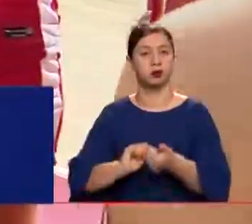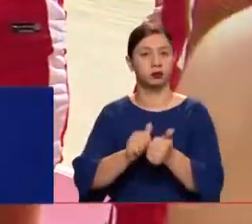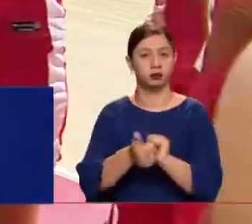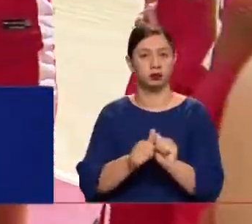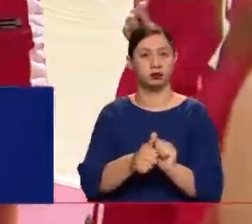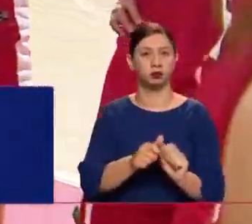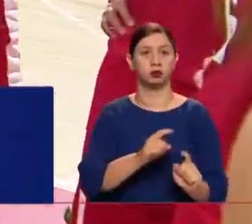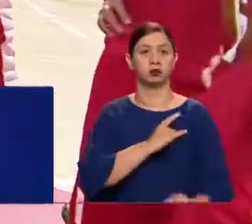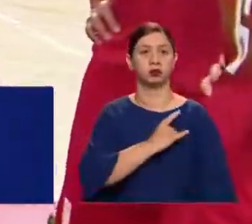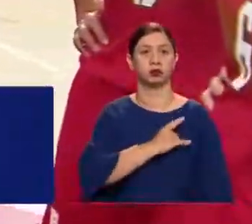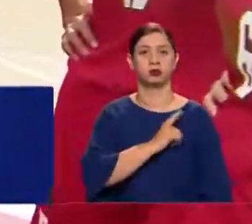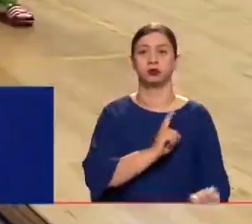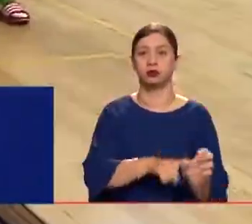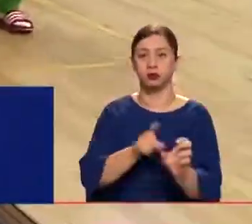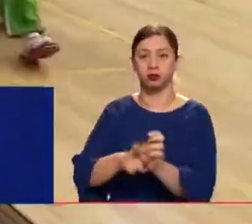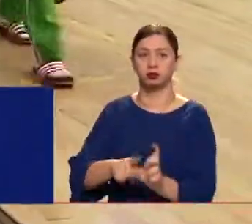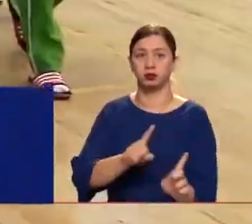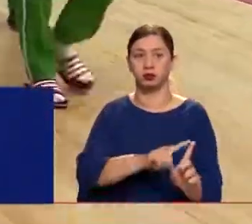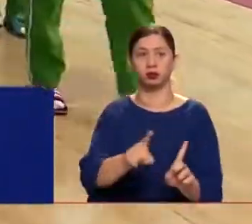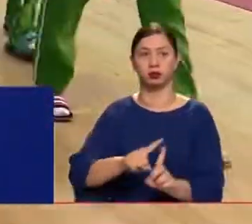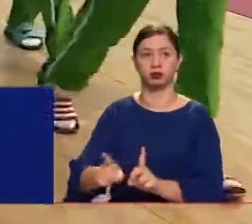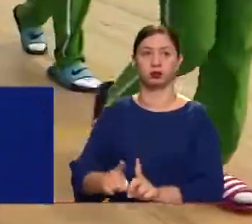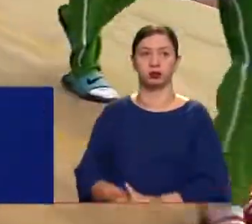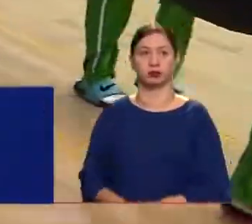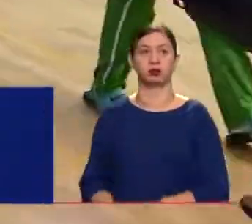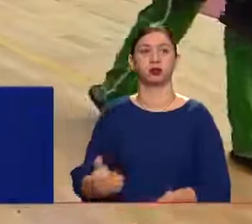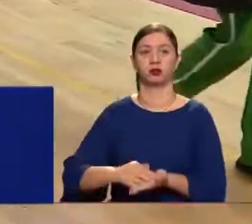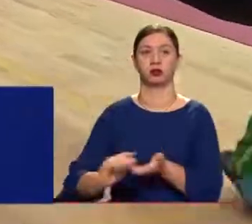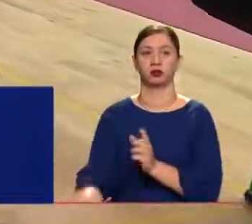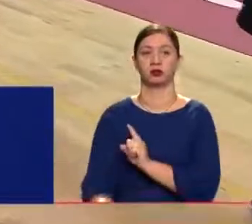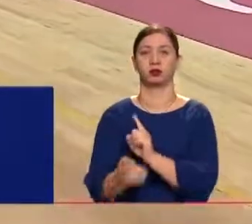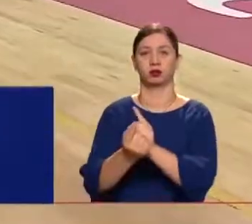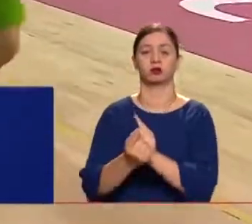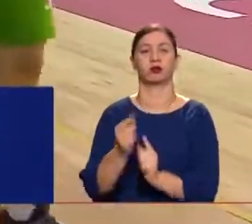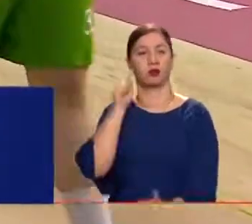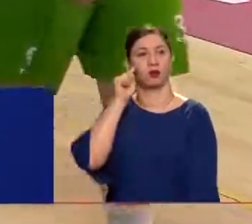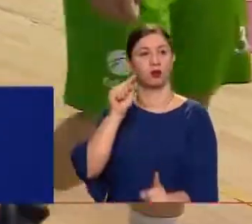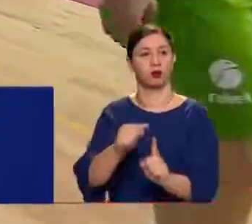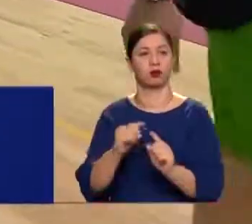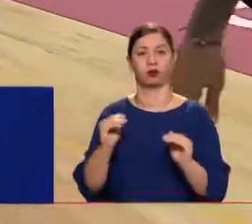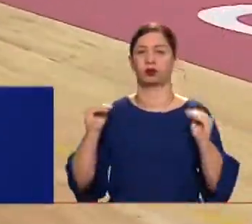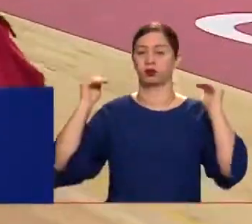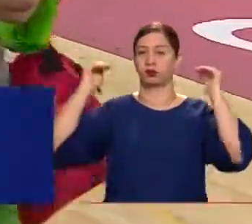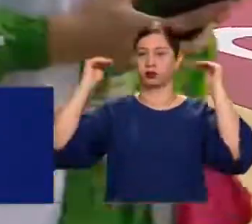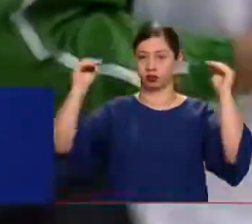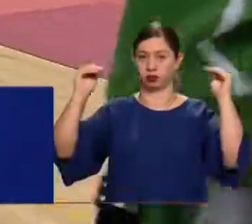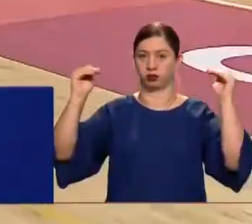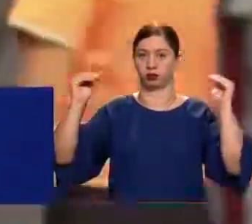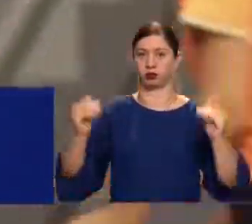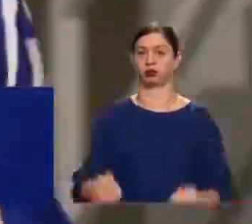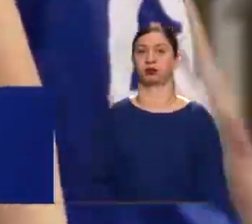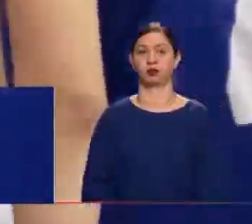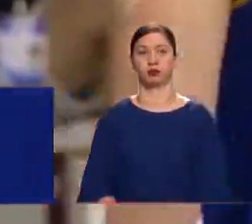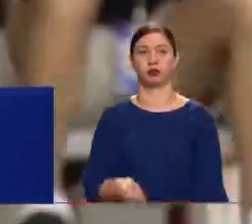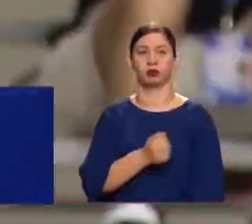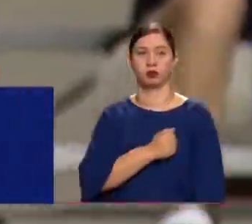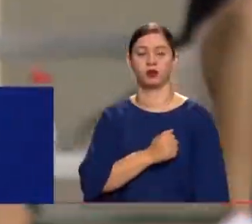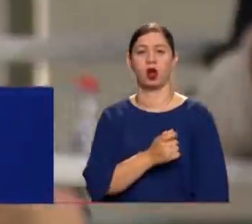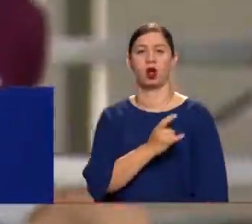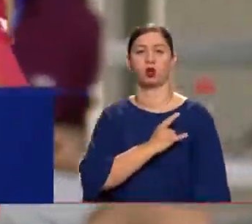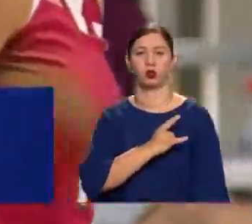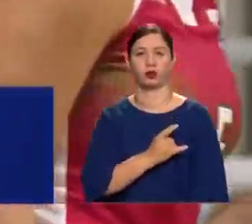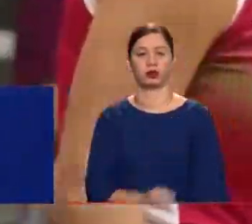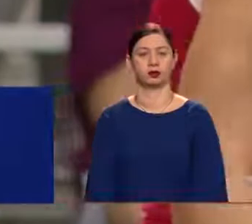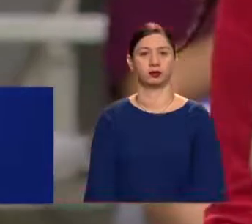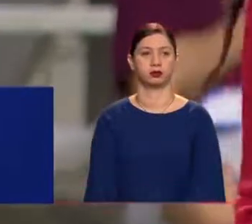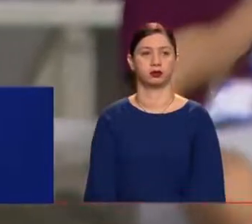deportistas universitarios que participan en los Juegos del Reencuentro tienen como objetivo dejar en alto el nombre de su alma mater. La idea es dar una